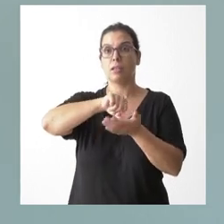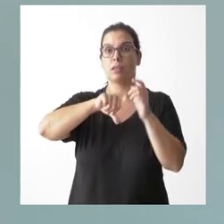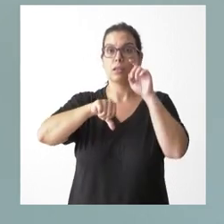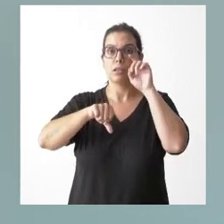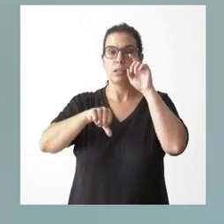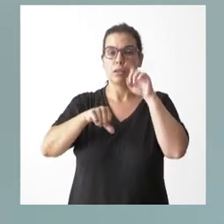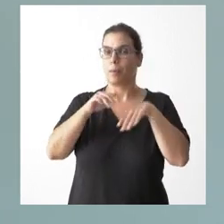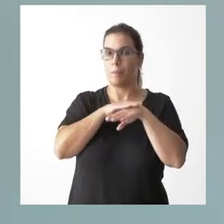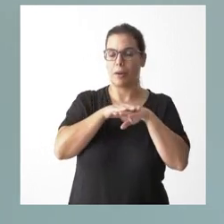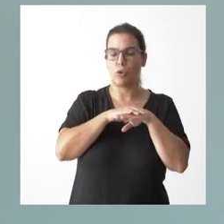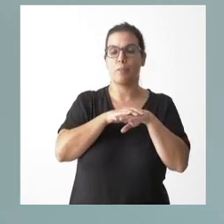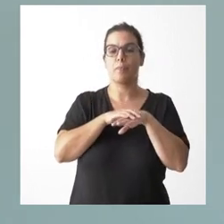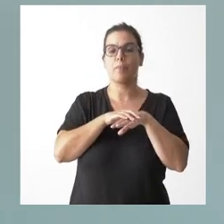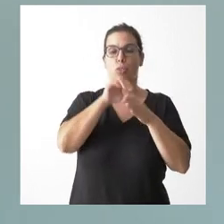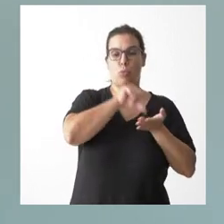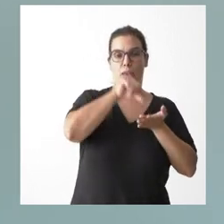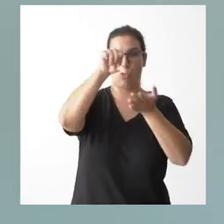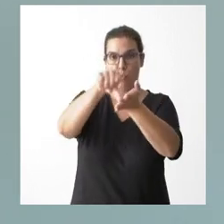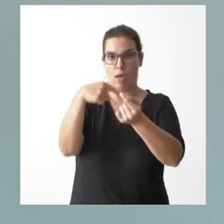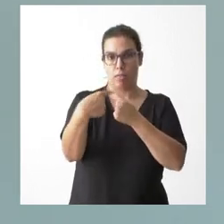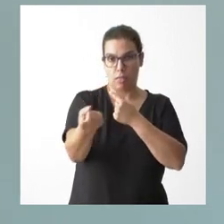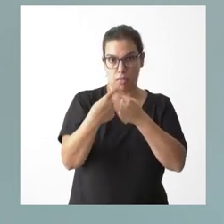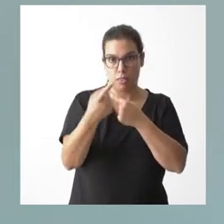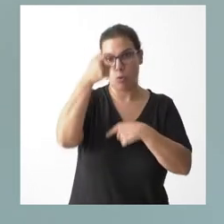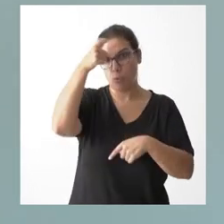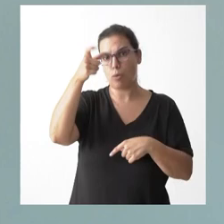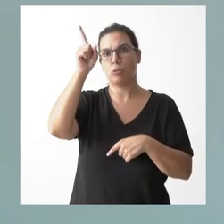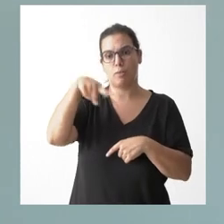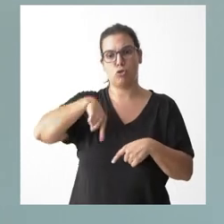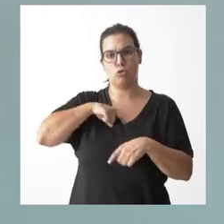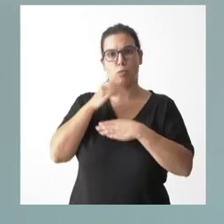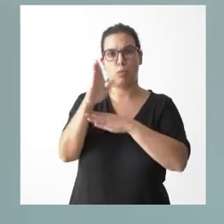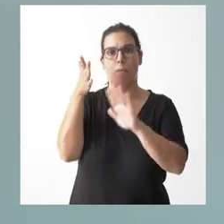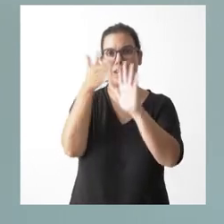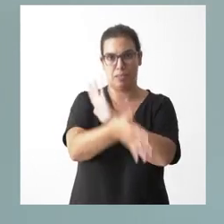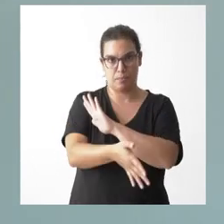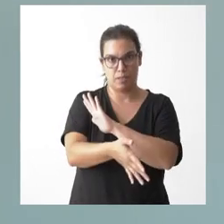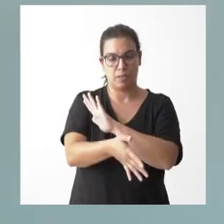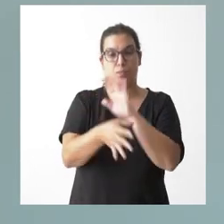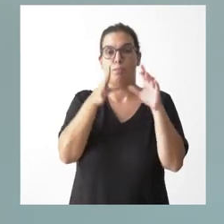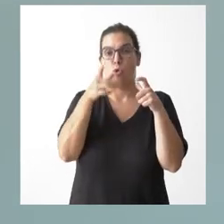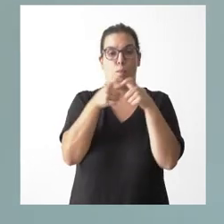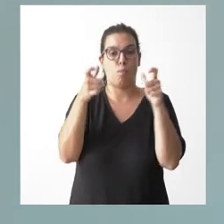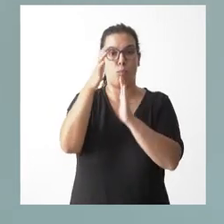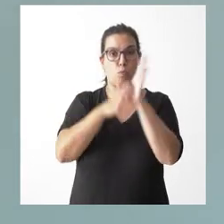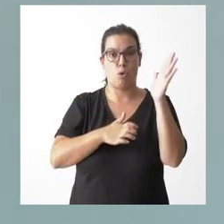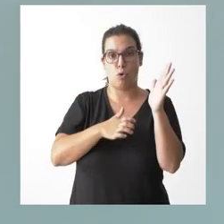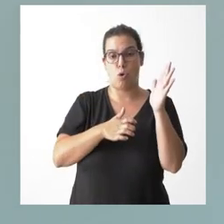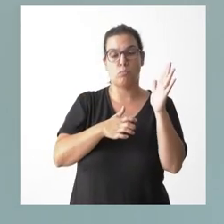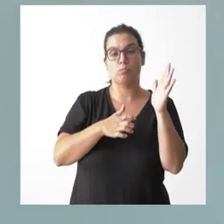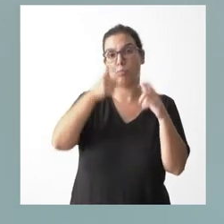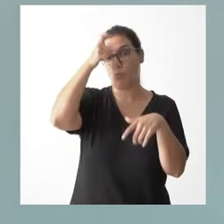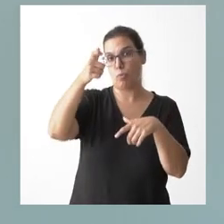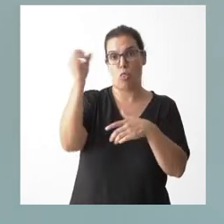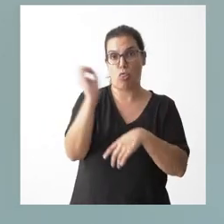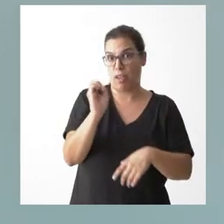interurbano o de metropolitano o de rural, es también para siempre, porque el bono transporte rural, que tiene un coste cero en Castilla y